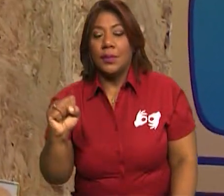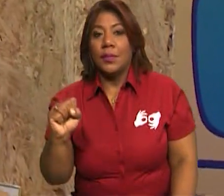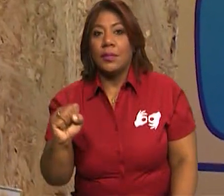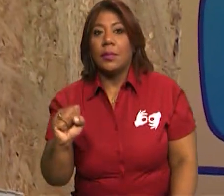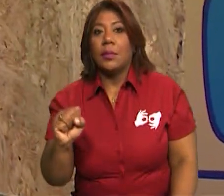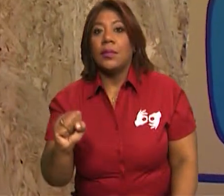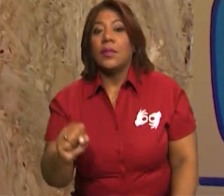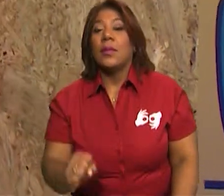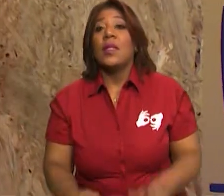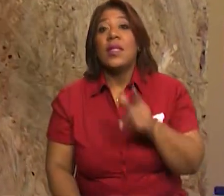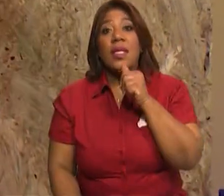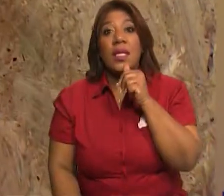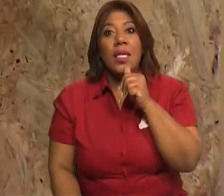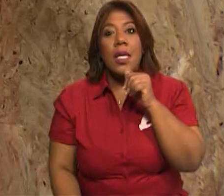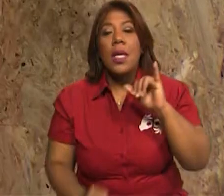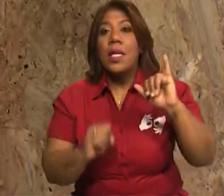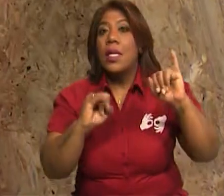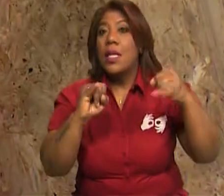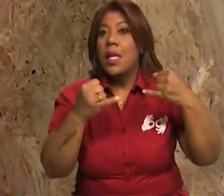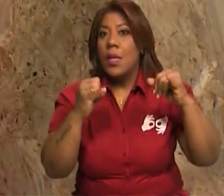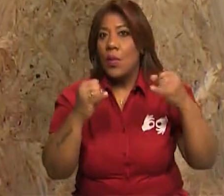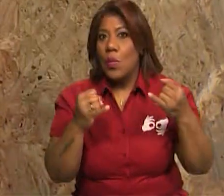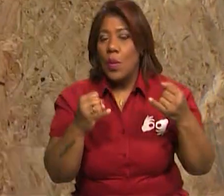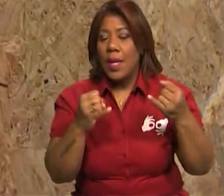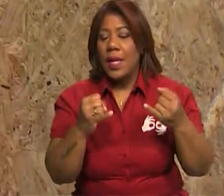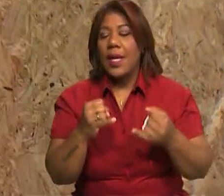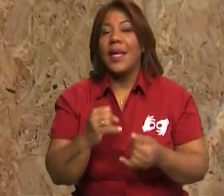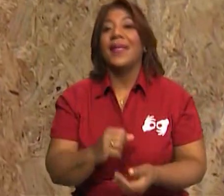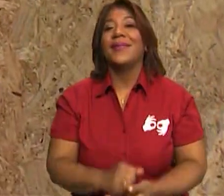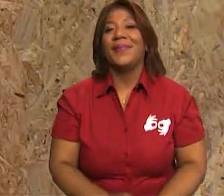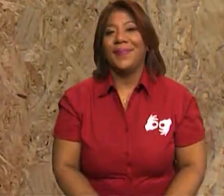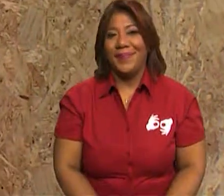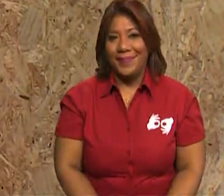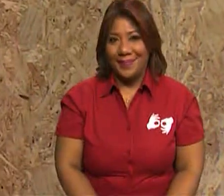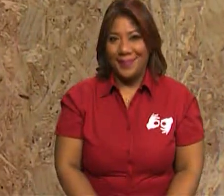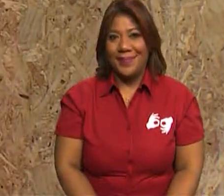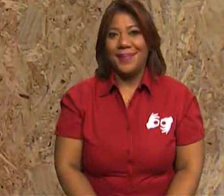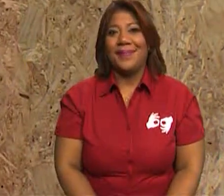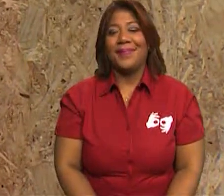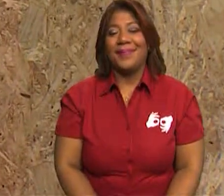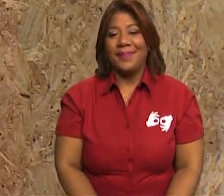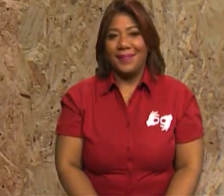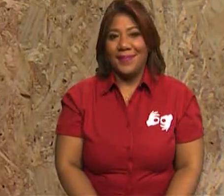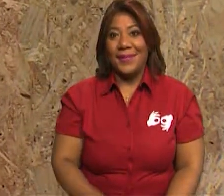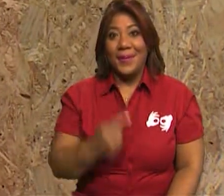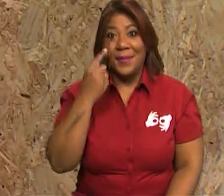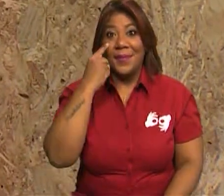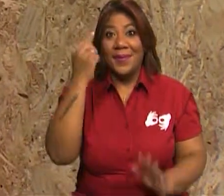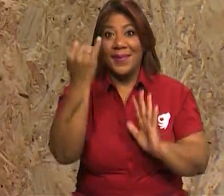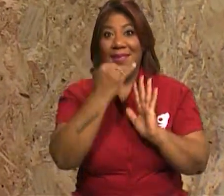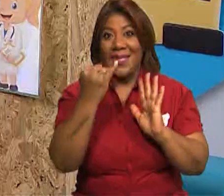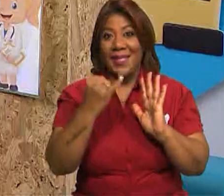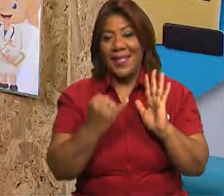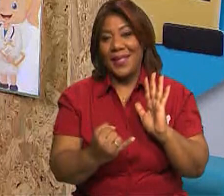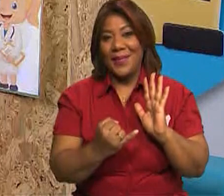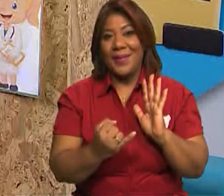sujeto. Juegan en el campo. Aquí está la imagen para hacer la